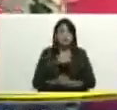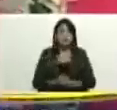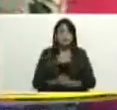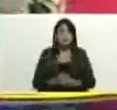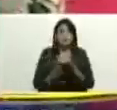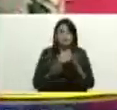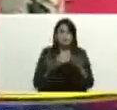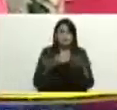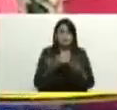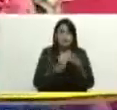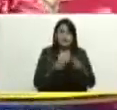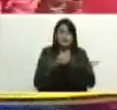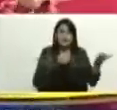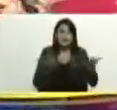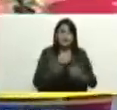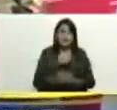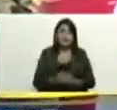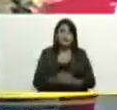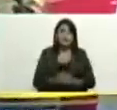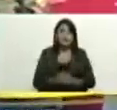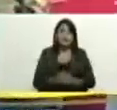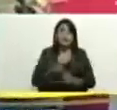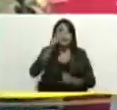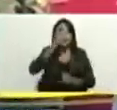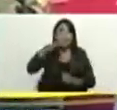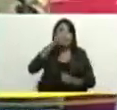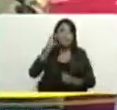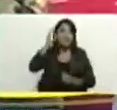surgida de la conciencia.